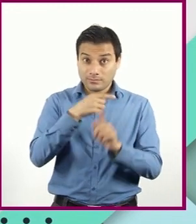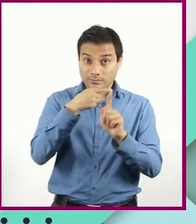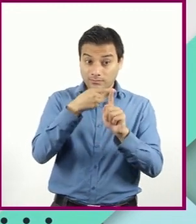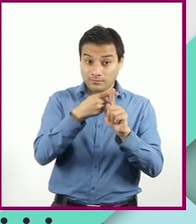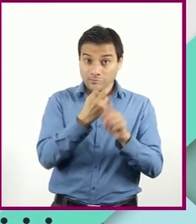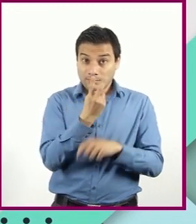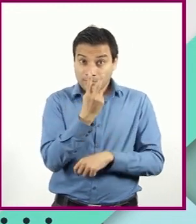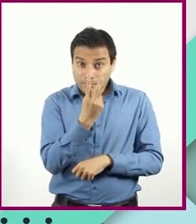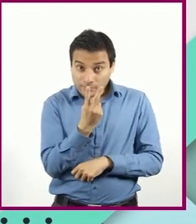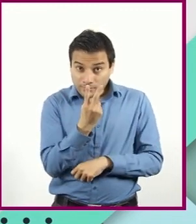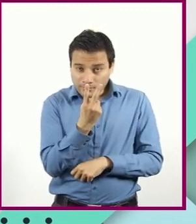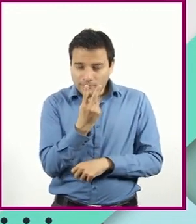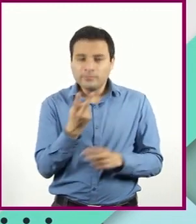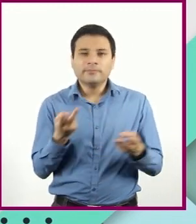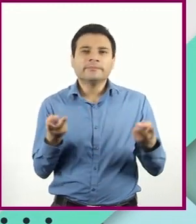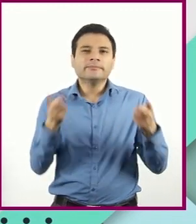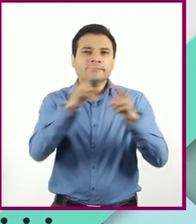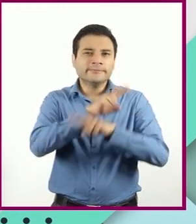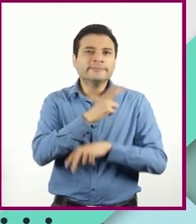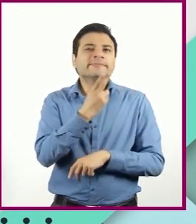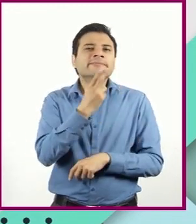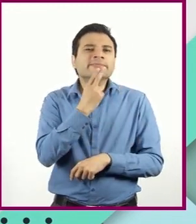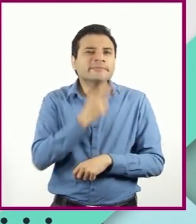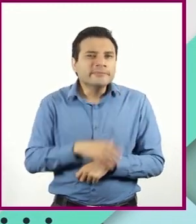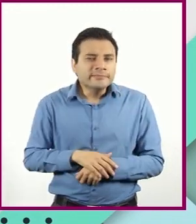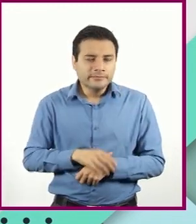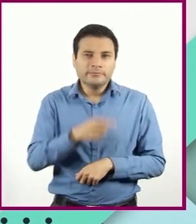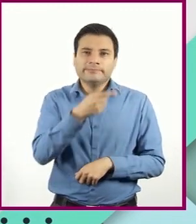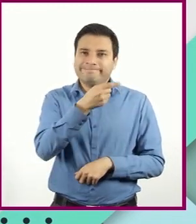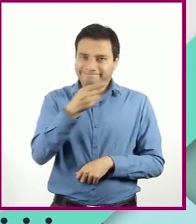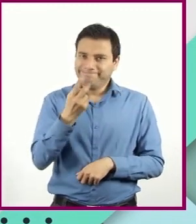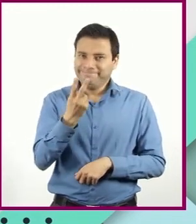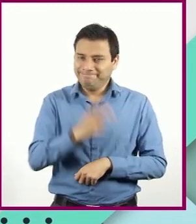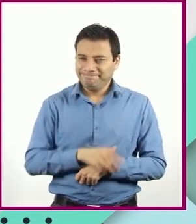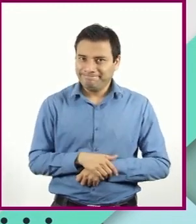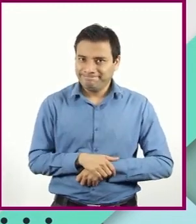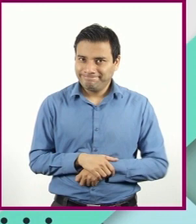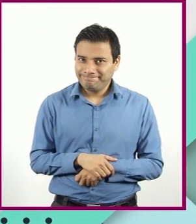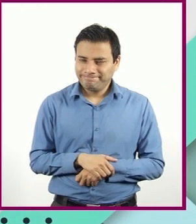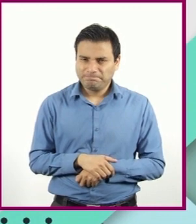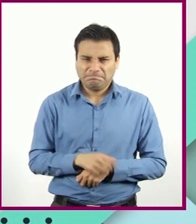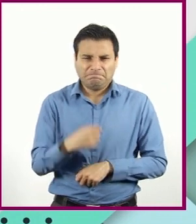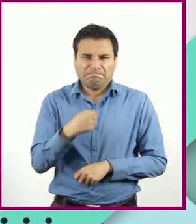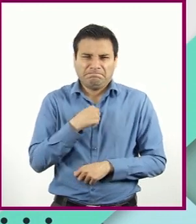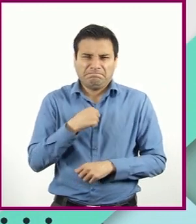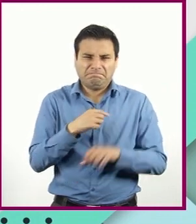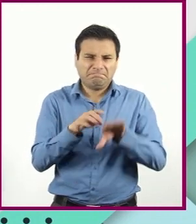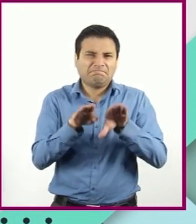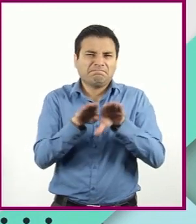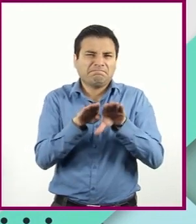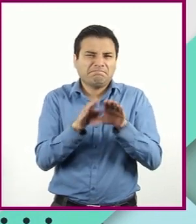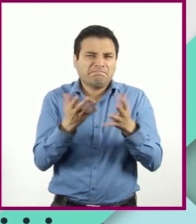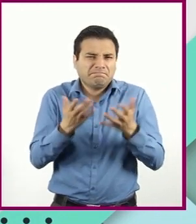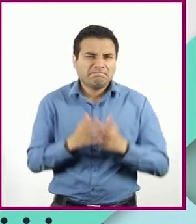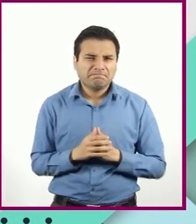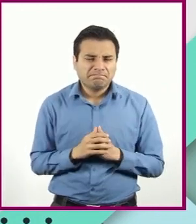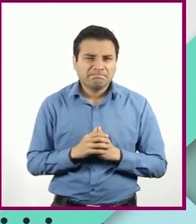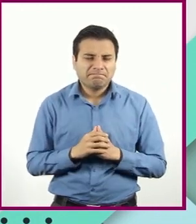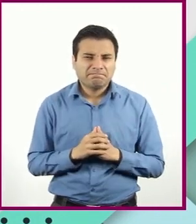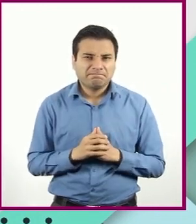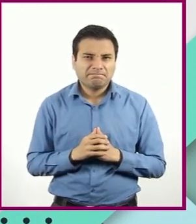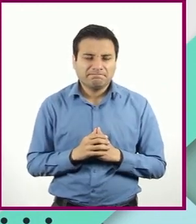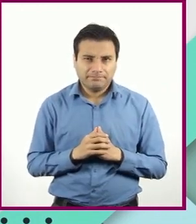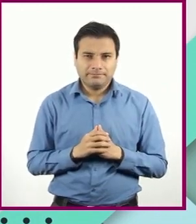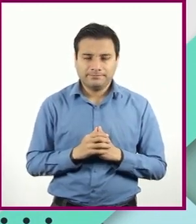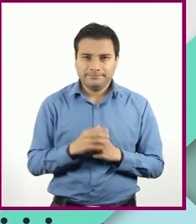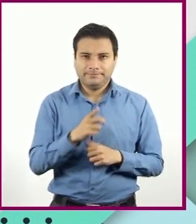adición, teniendo presente la propiedad uniforme que acabamos de mencionar. Para mantener la equivalencia en la expresión, hay que